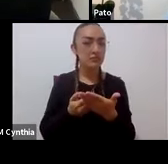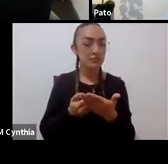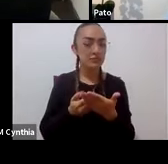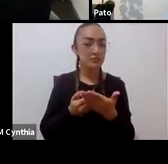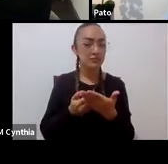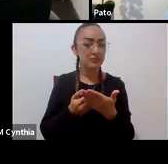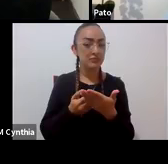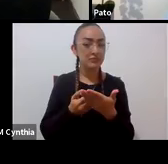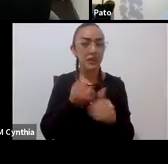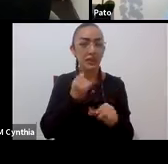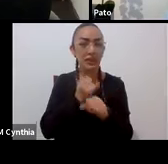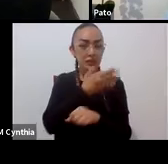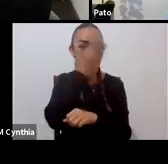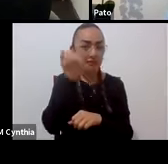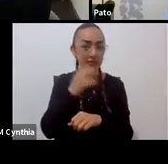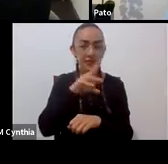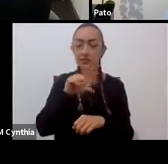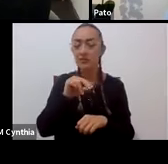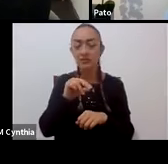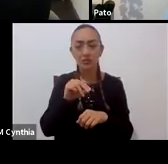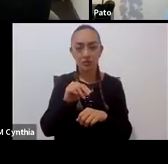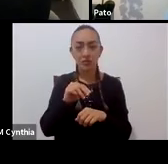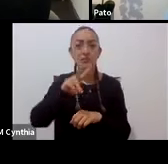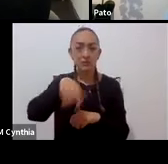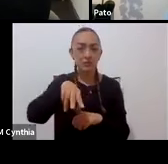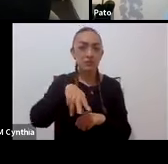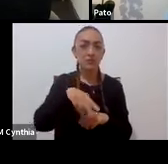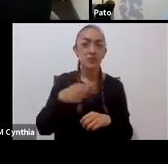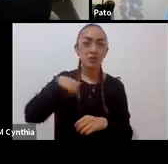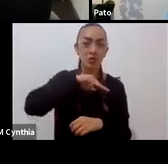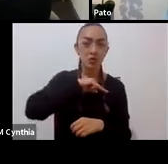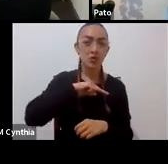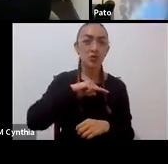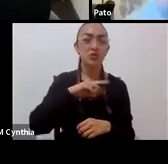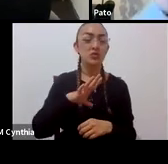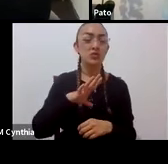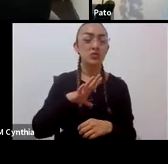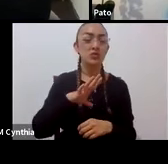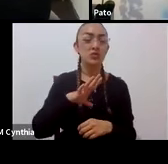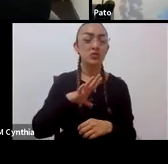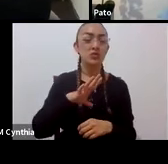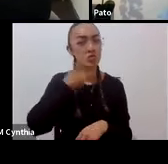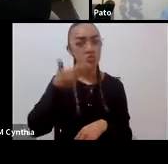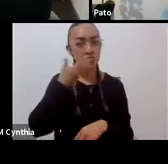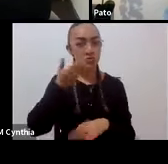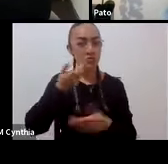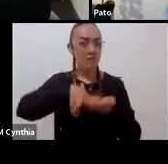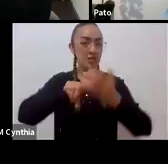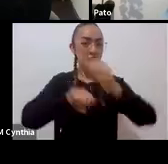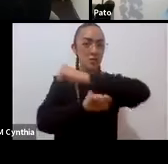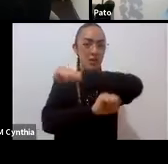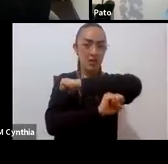profundidad. Nosotros tenemos una especie de karma, digo, de dharma, de mantra, perdón, en Pilares.